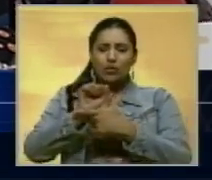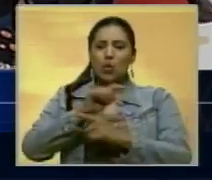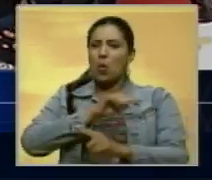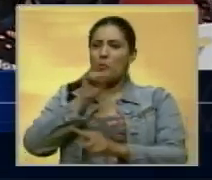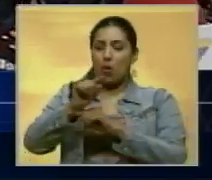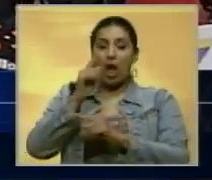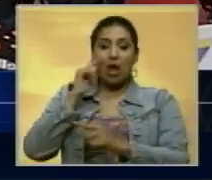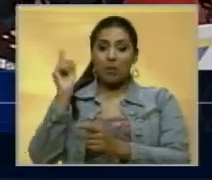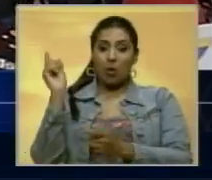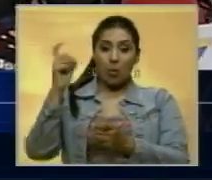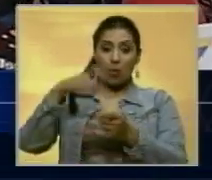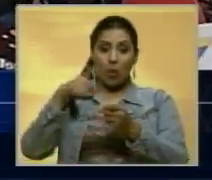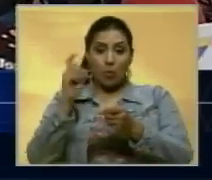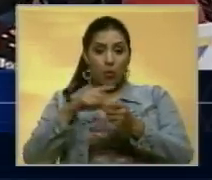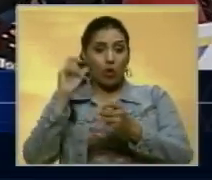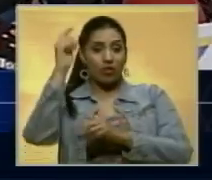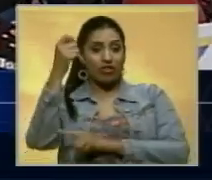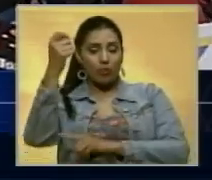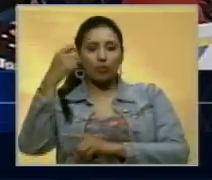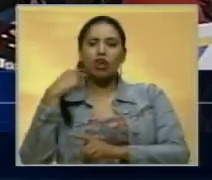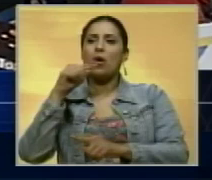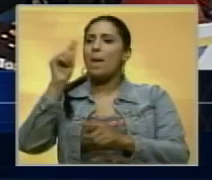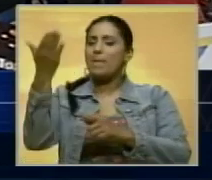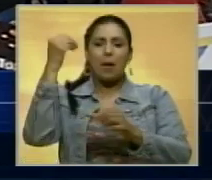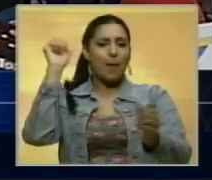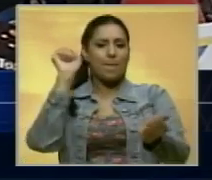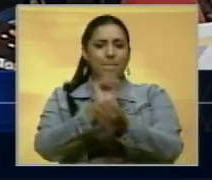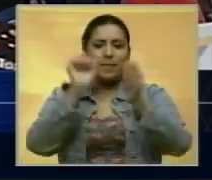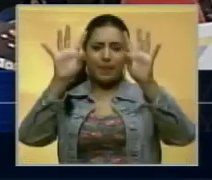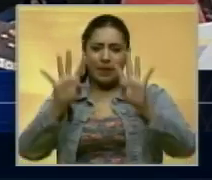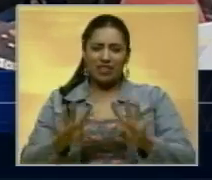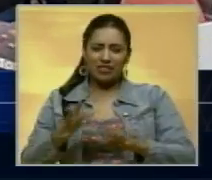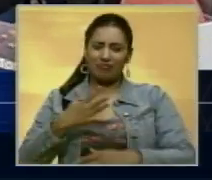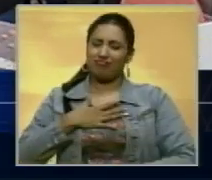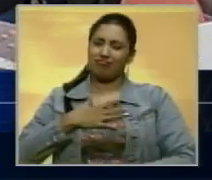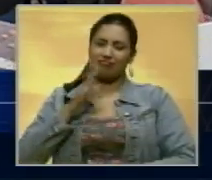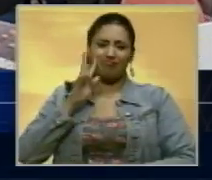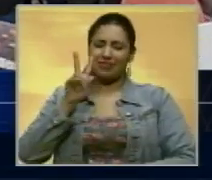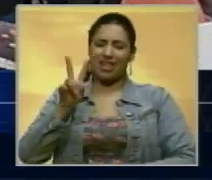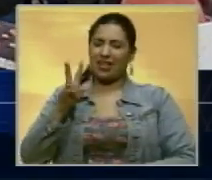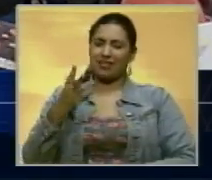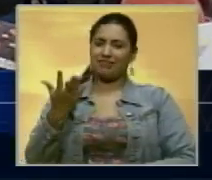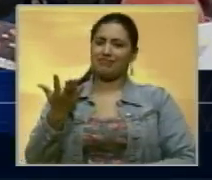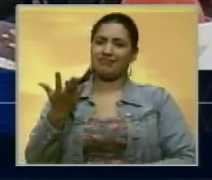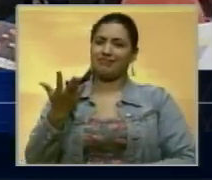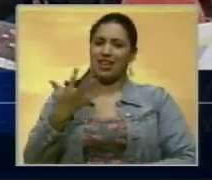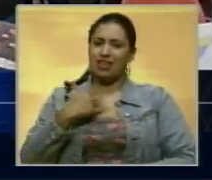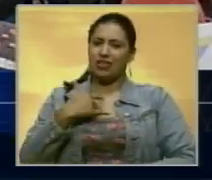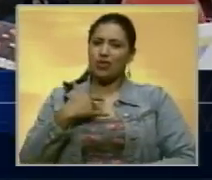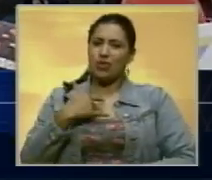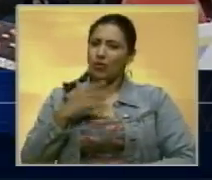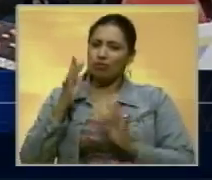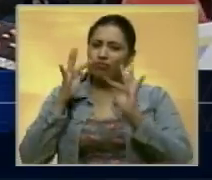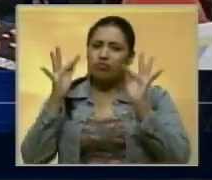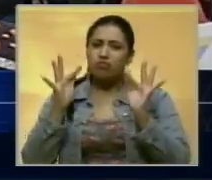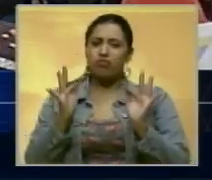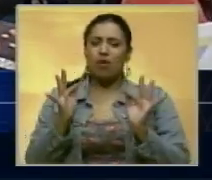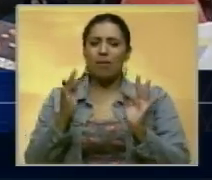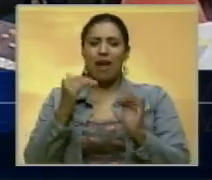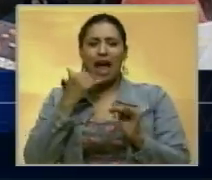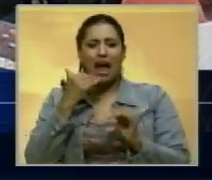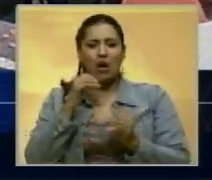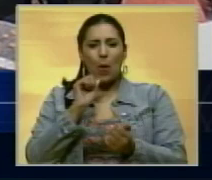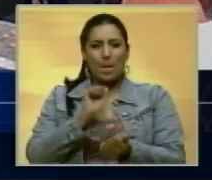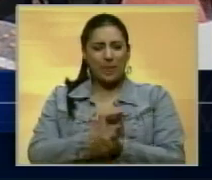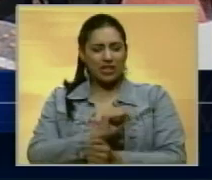ocurre. Bueno, a mí me parece de verdad un despropósito que estén amenazando